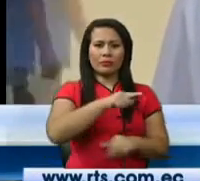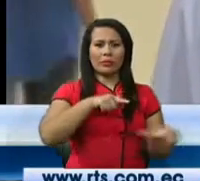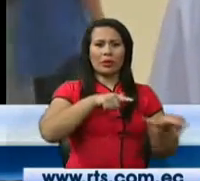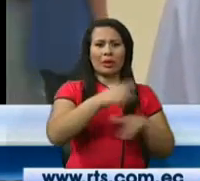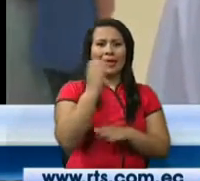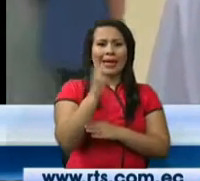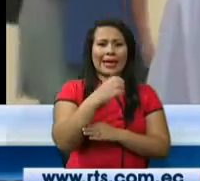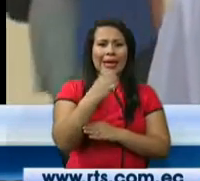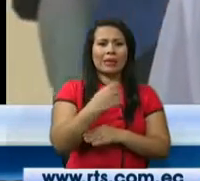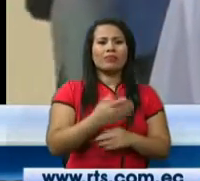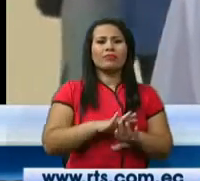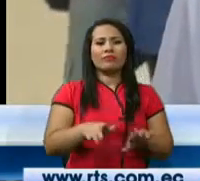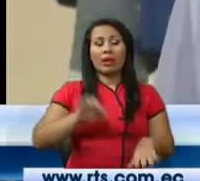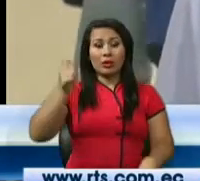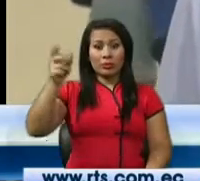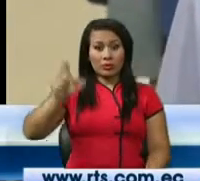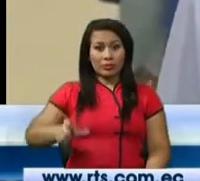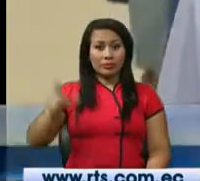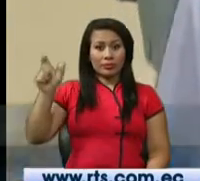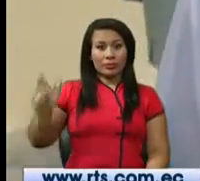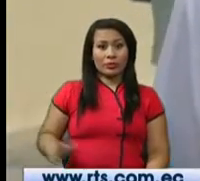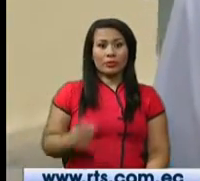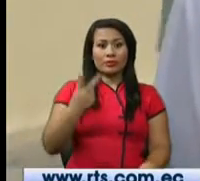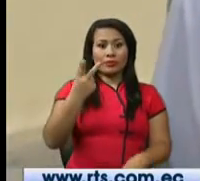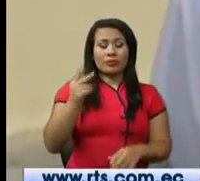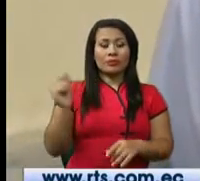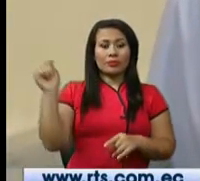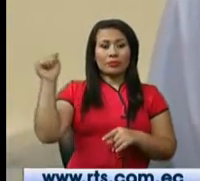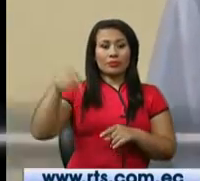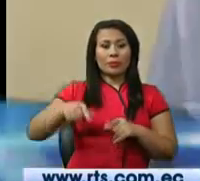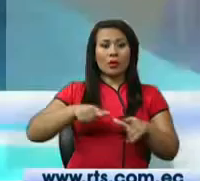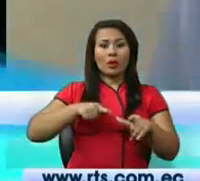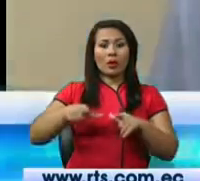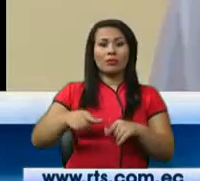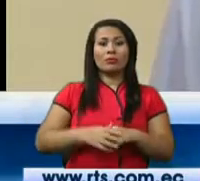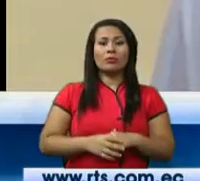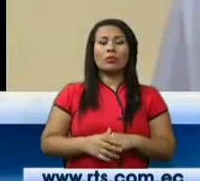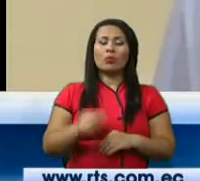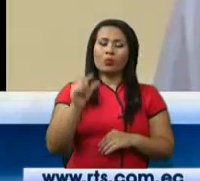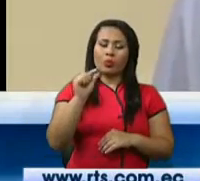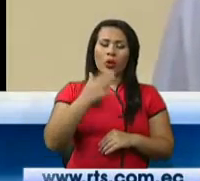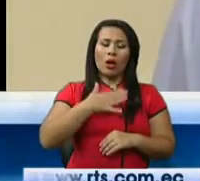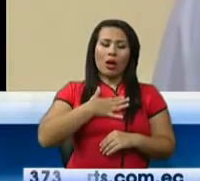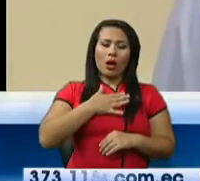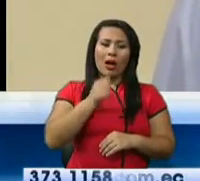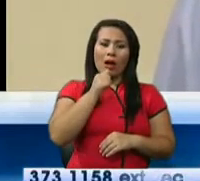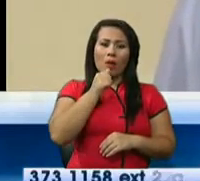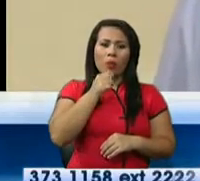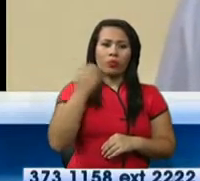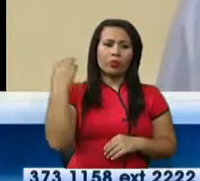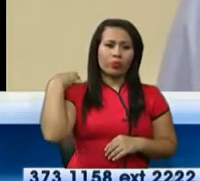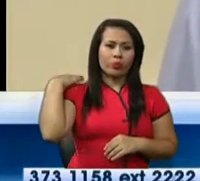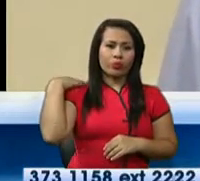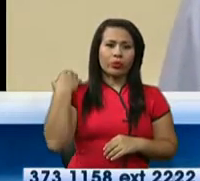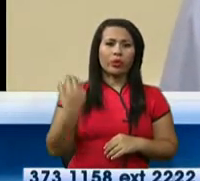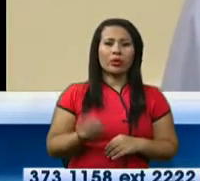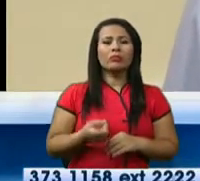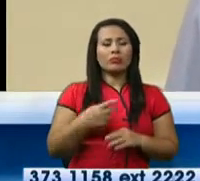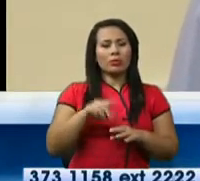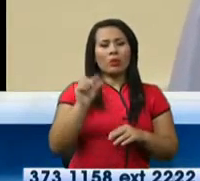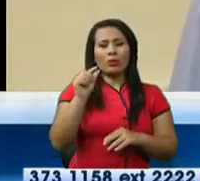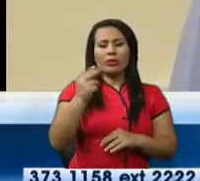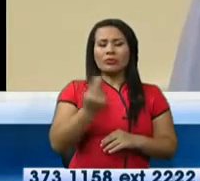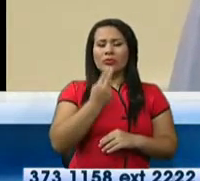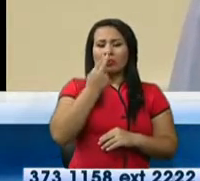emergencia. Y el otro paciente que también recibimos fue un semi ahogado. El paciente está consciente, con